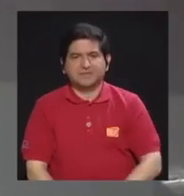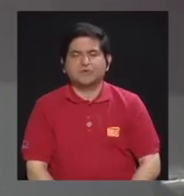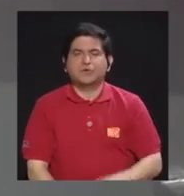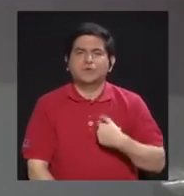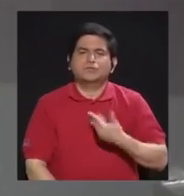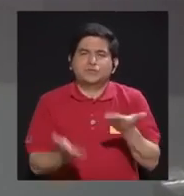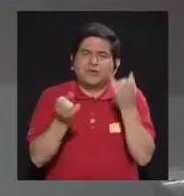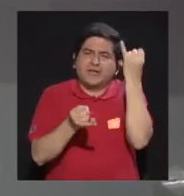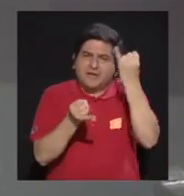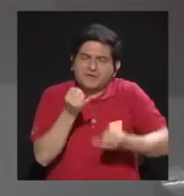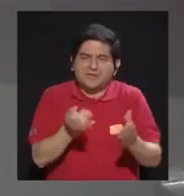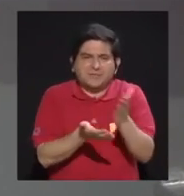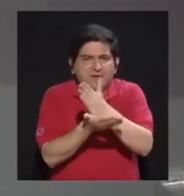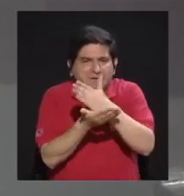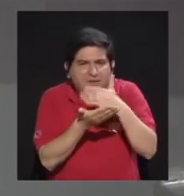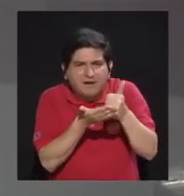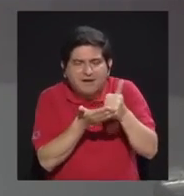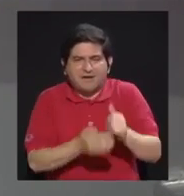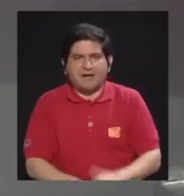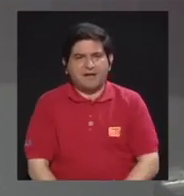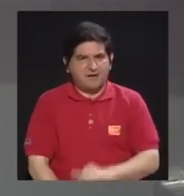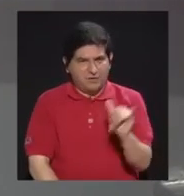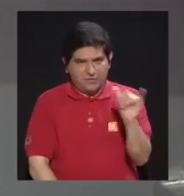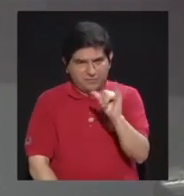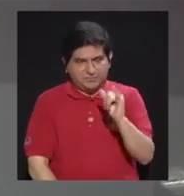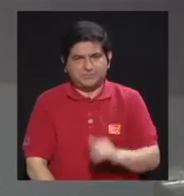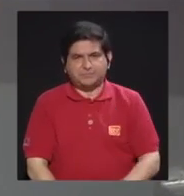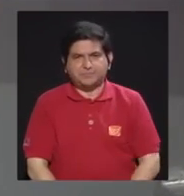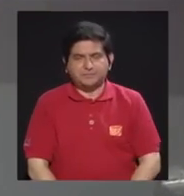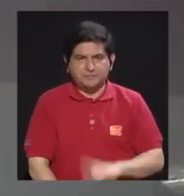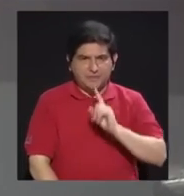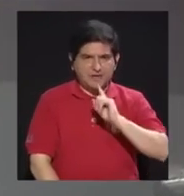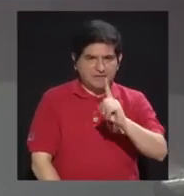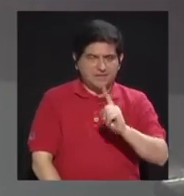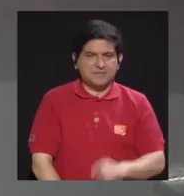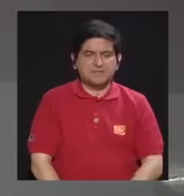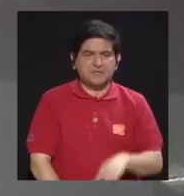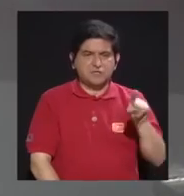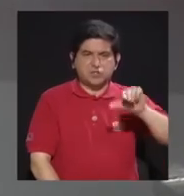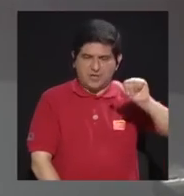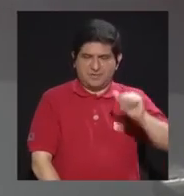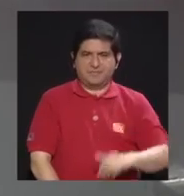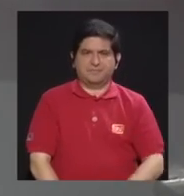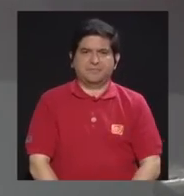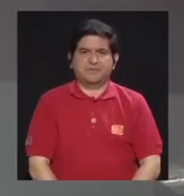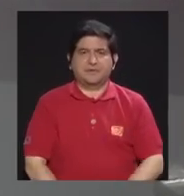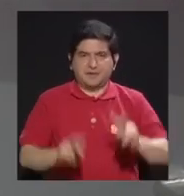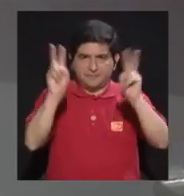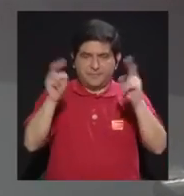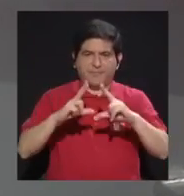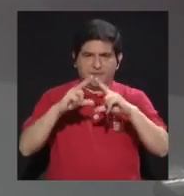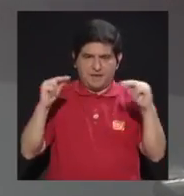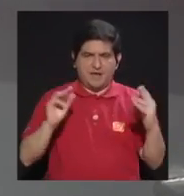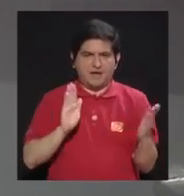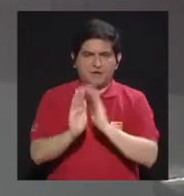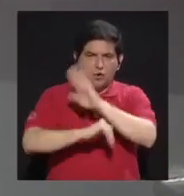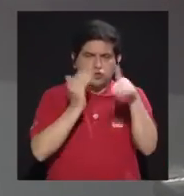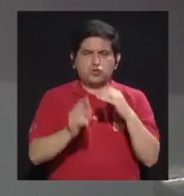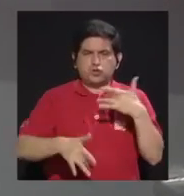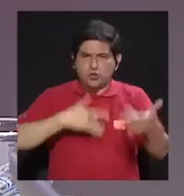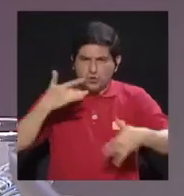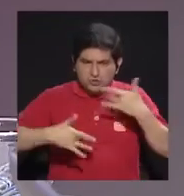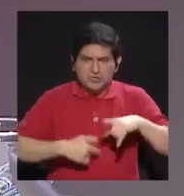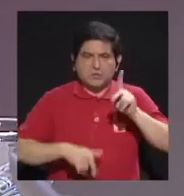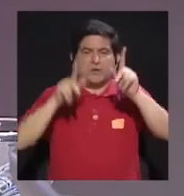quiero cerrar con algo que también dijo Soy la América, dice, Nicaragua enfrenta todos los síntomas